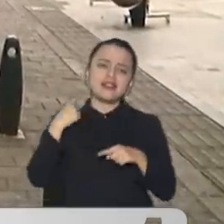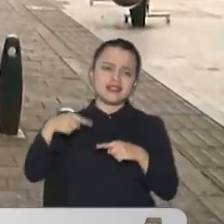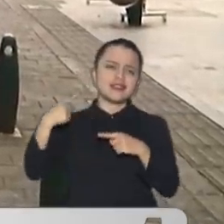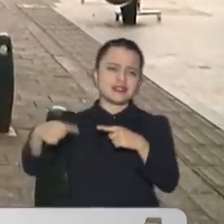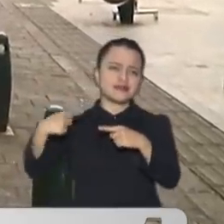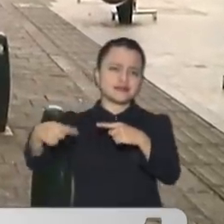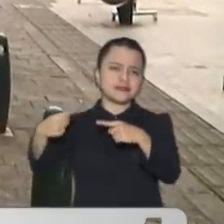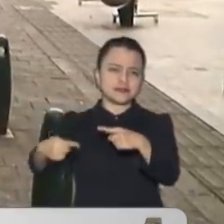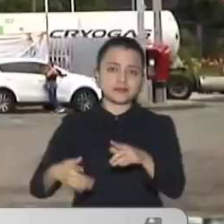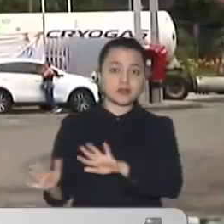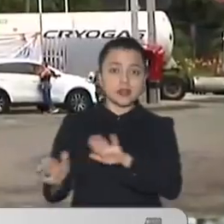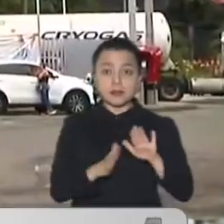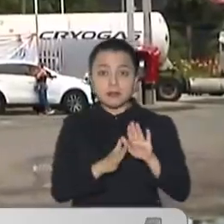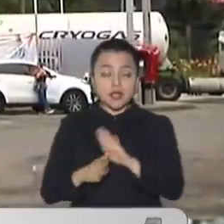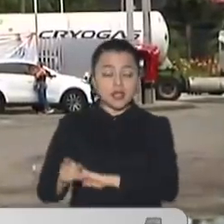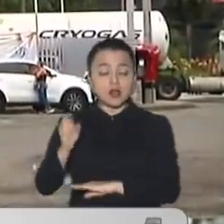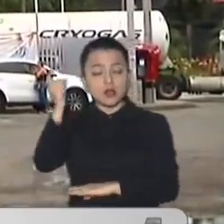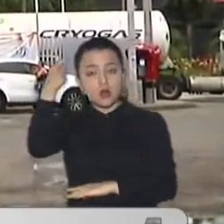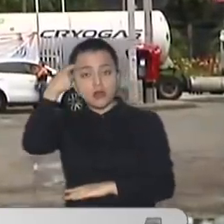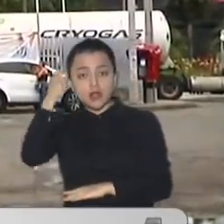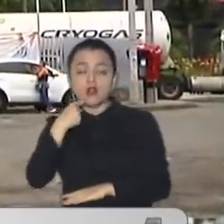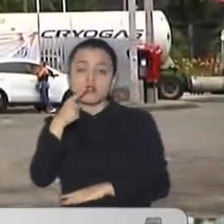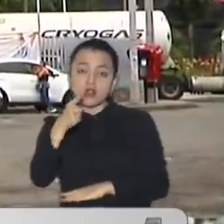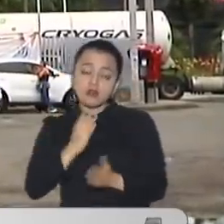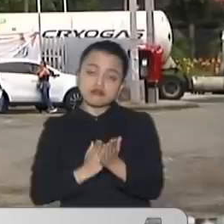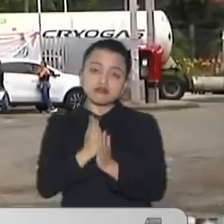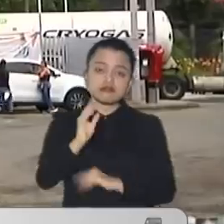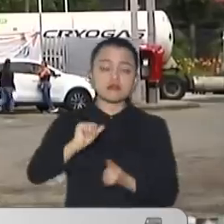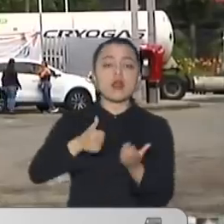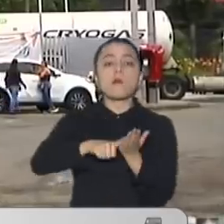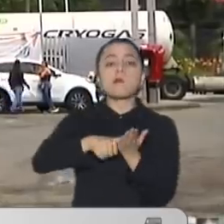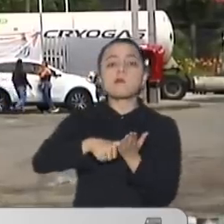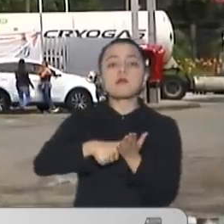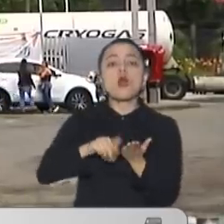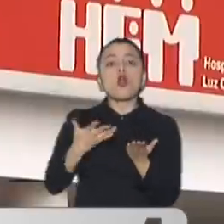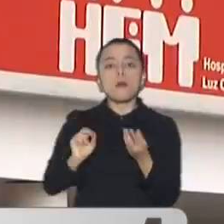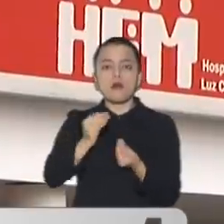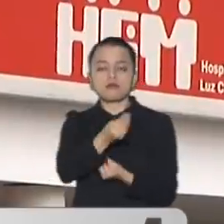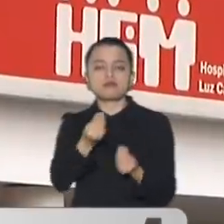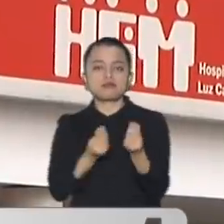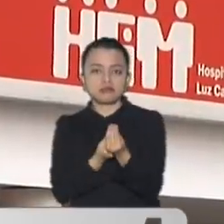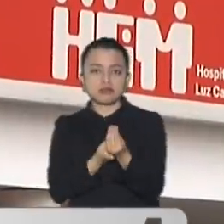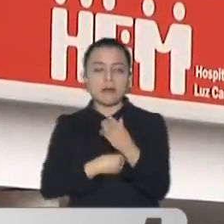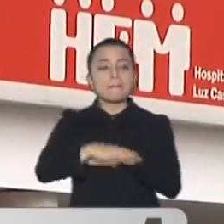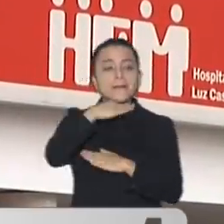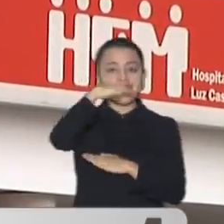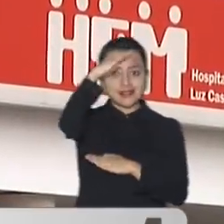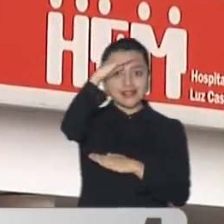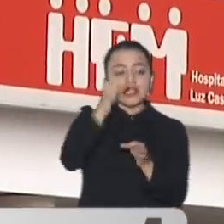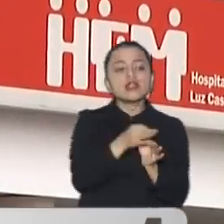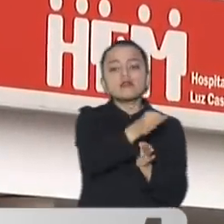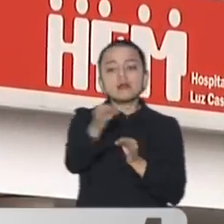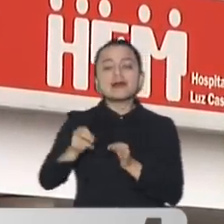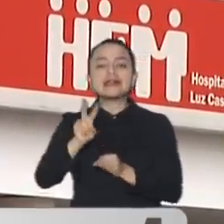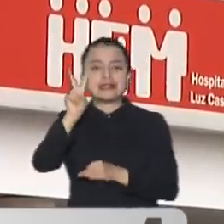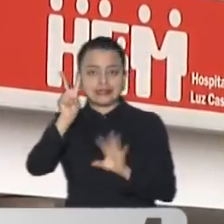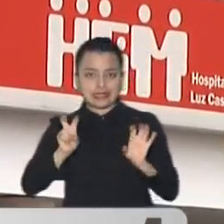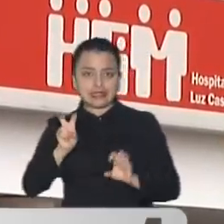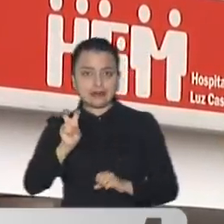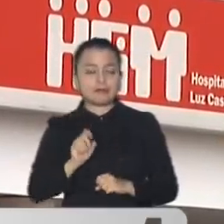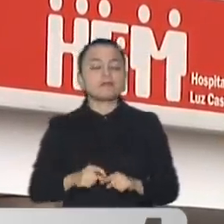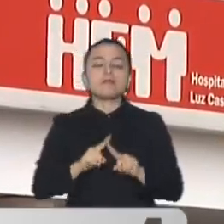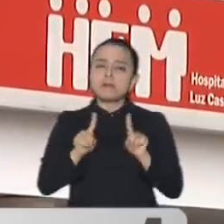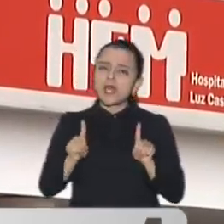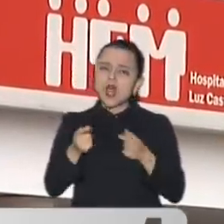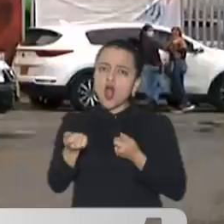dice que se hará el pico y cédula en Medellín y 7 municipios del oriente antioqueño para tener un control en el comercio, pero que